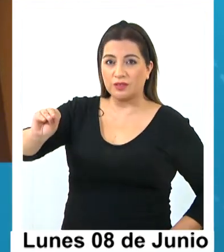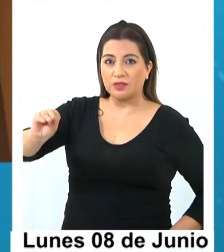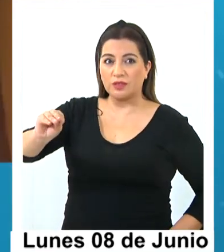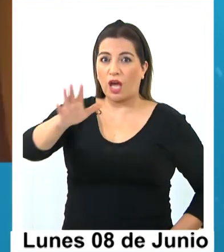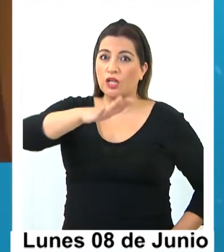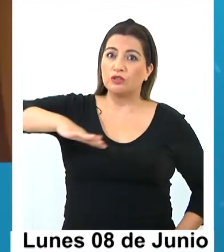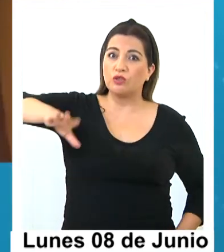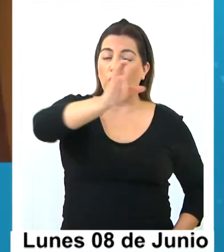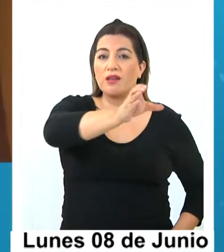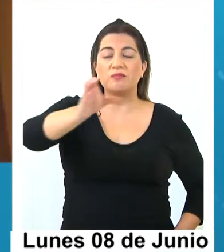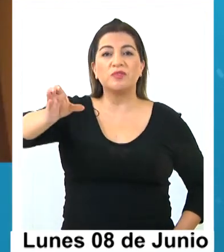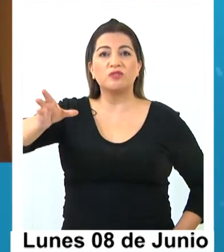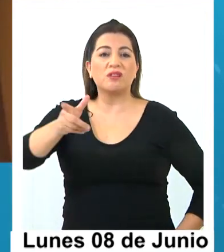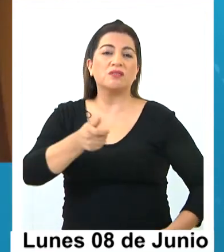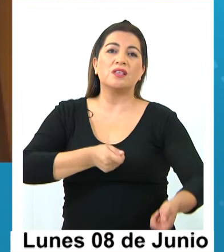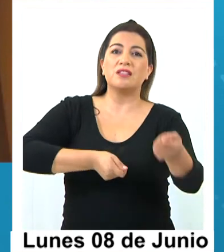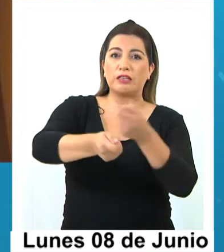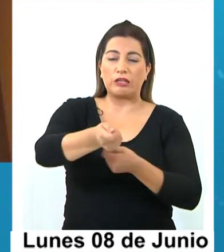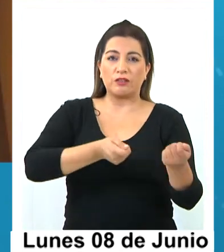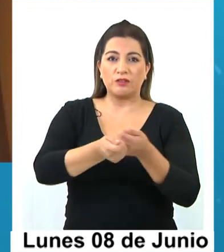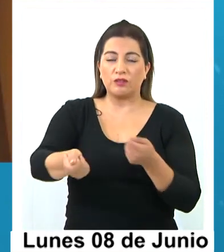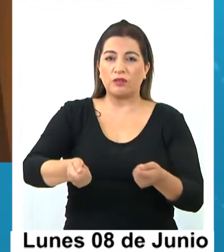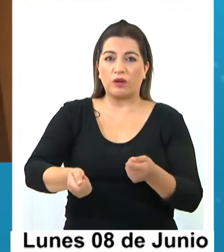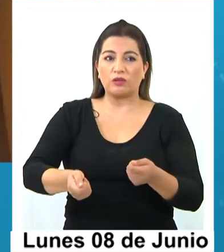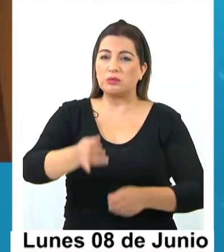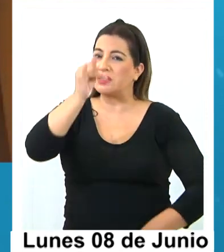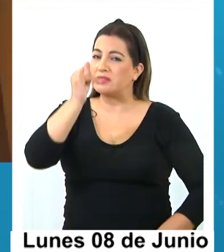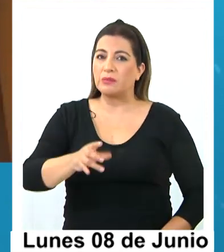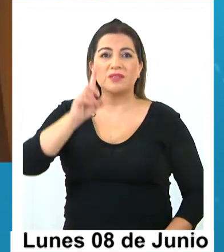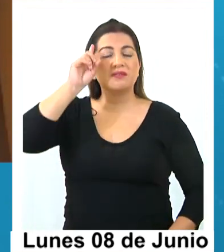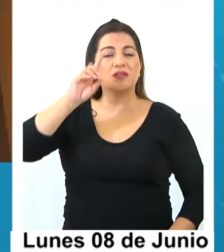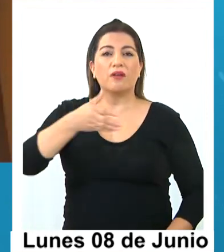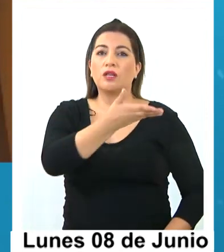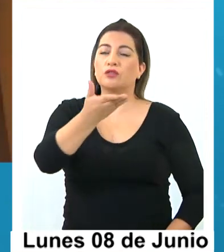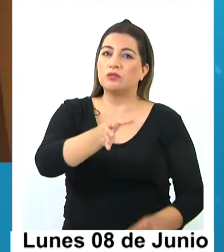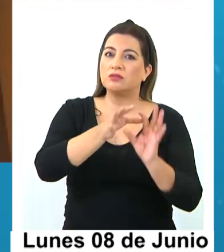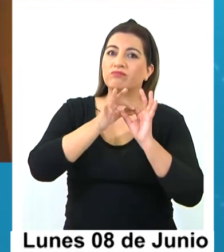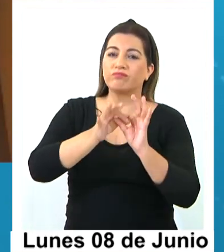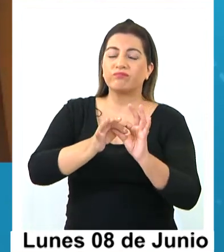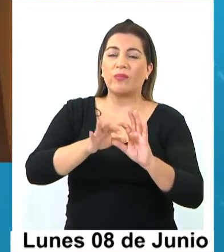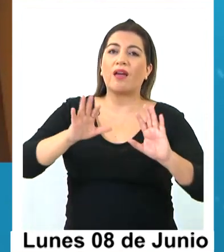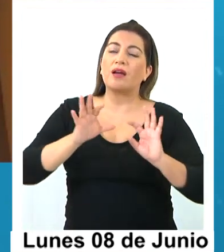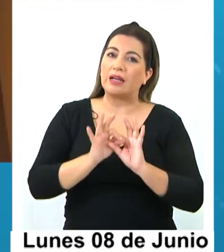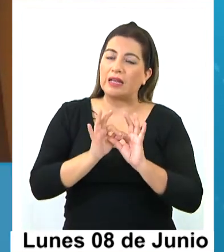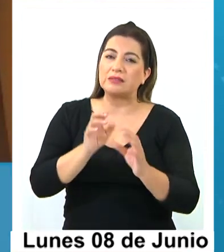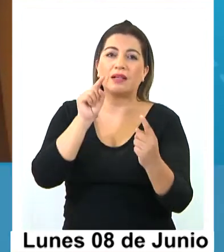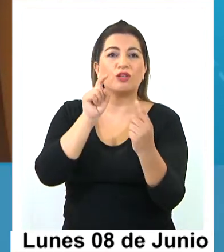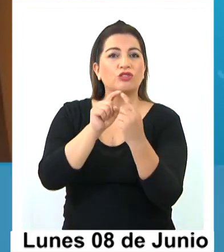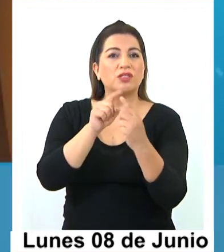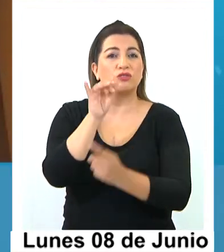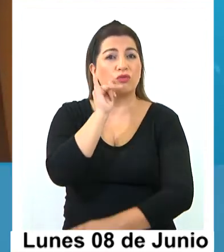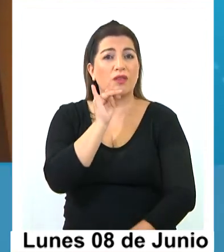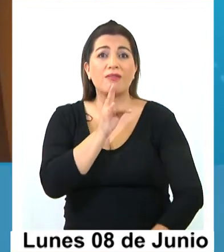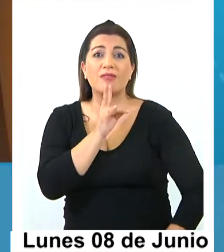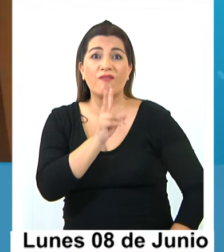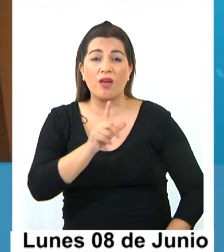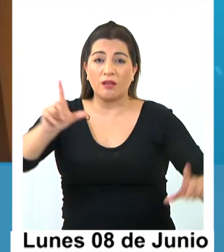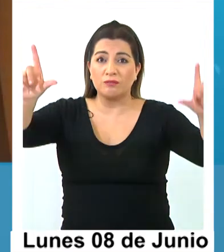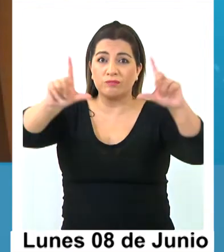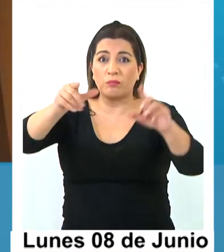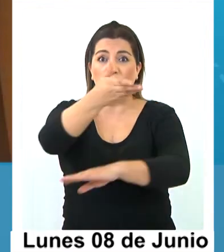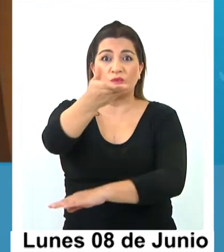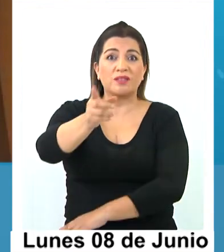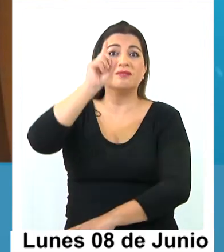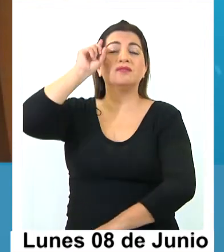es a toda nuestra comunidad de negocios para que estén al tanto. Por eso agradecemos el contacto en este caso de Quique Televisión, para que puedan